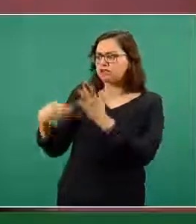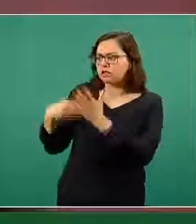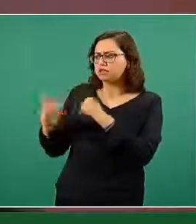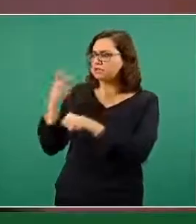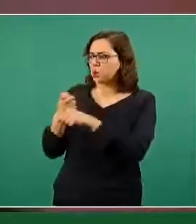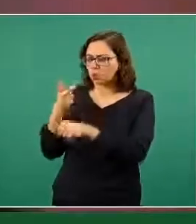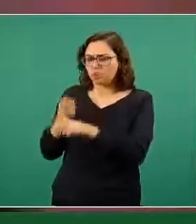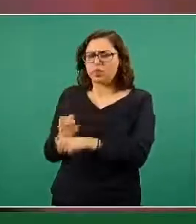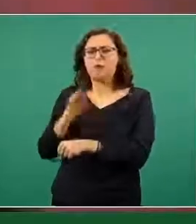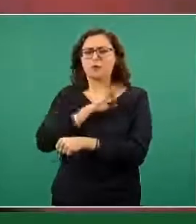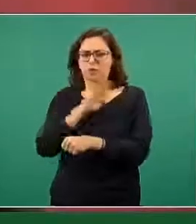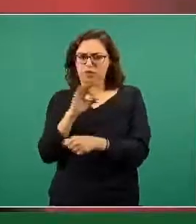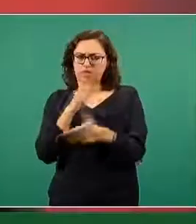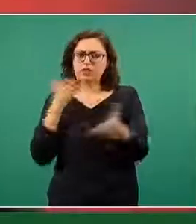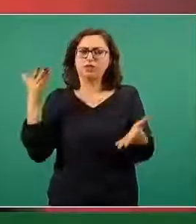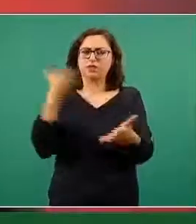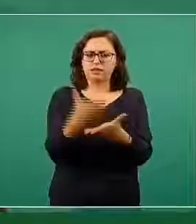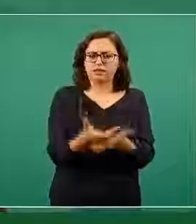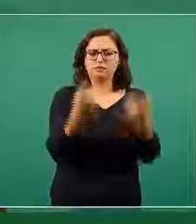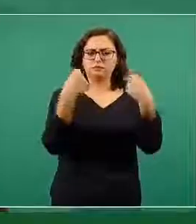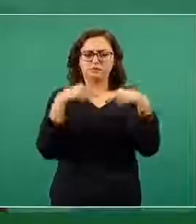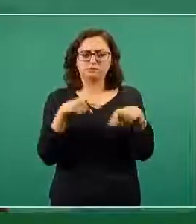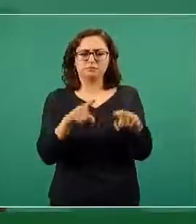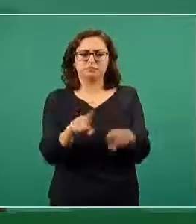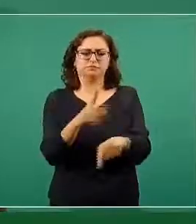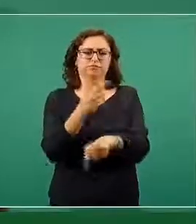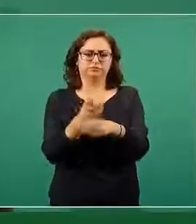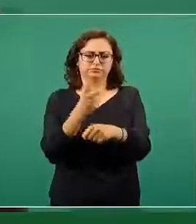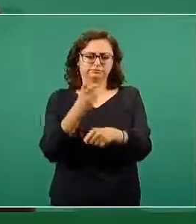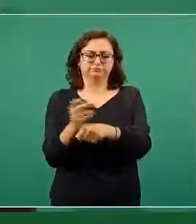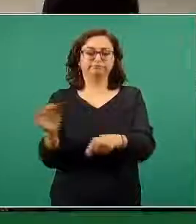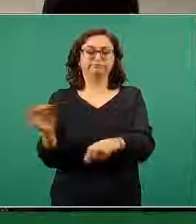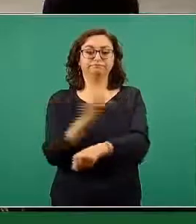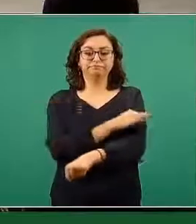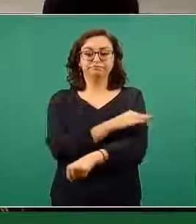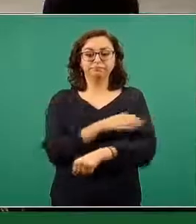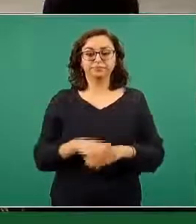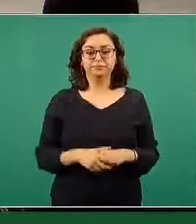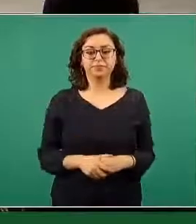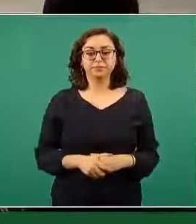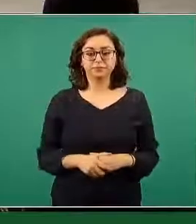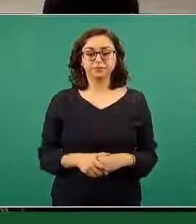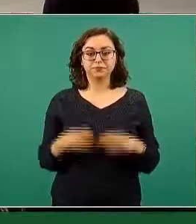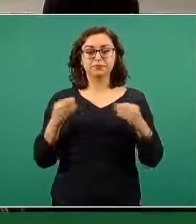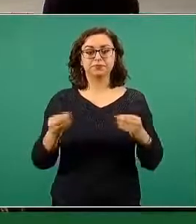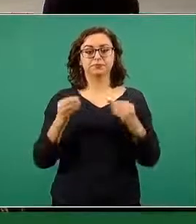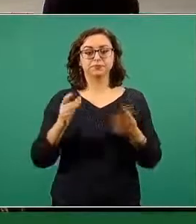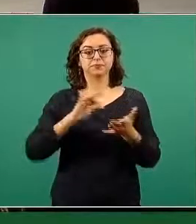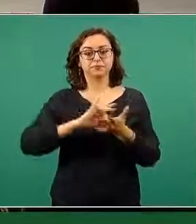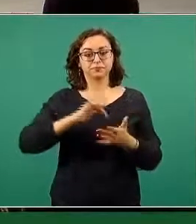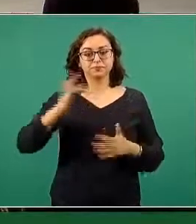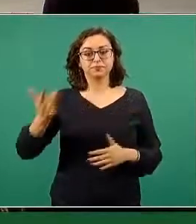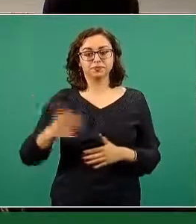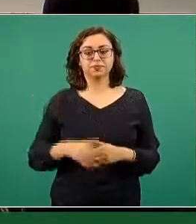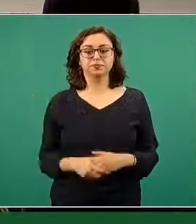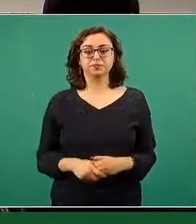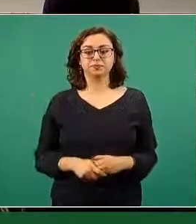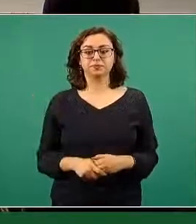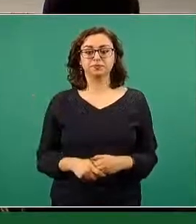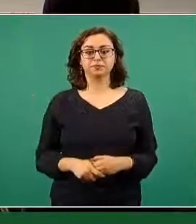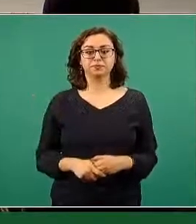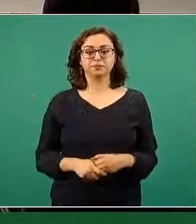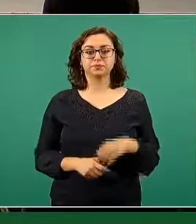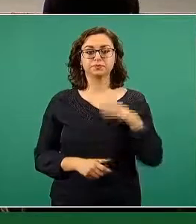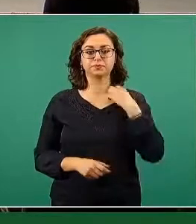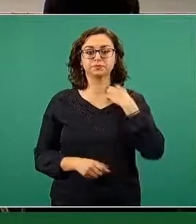para complementar su esquema de vacunación. Muchas gracias por las